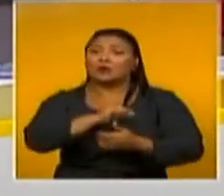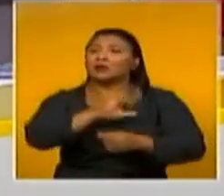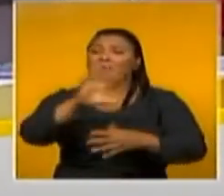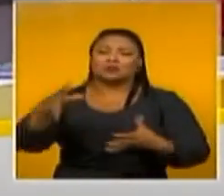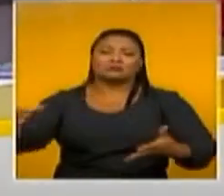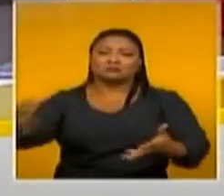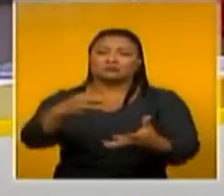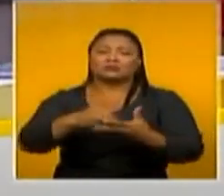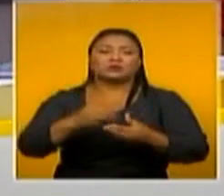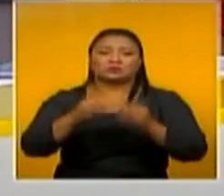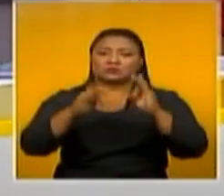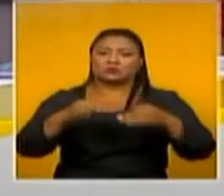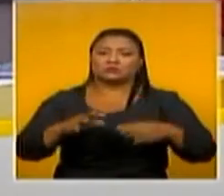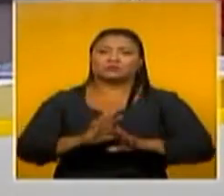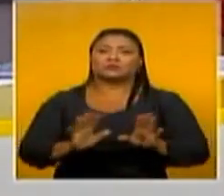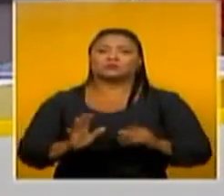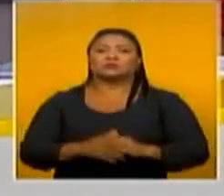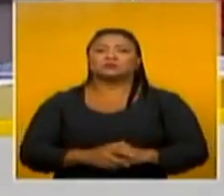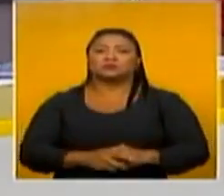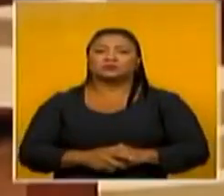su totalidad.